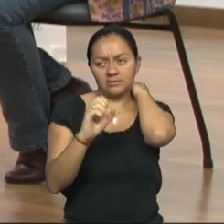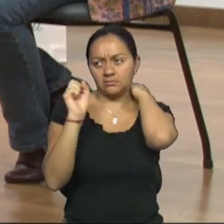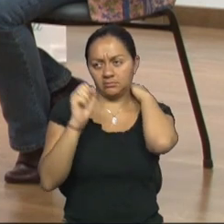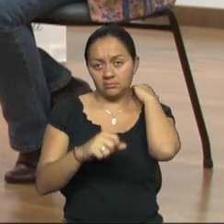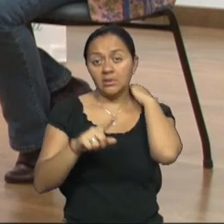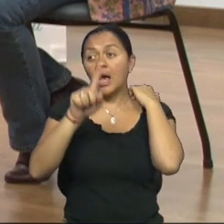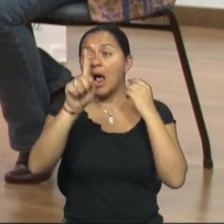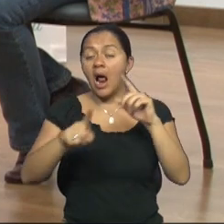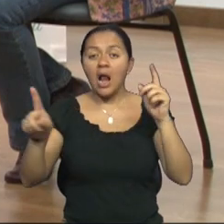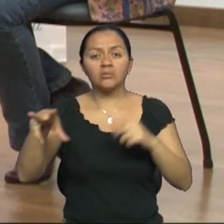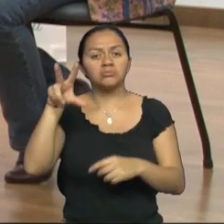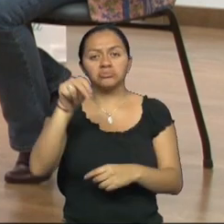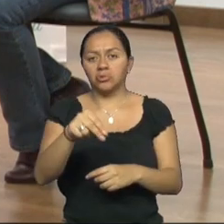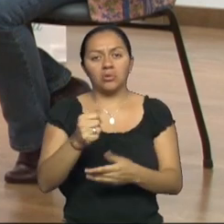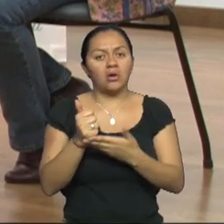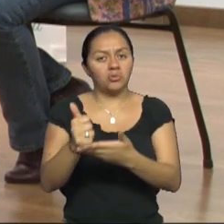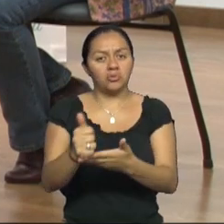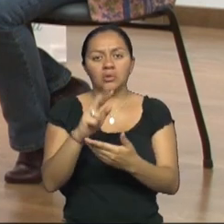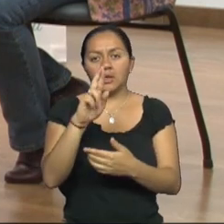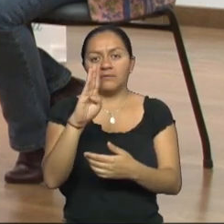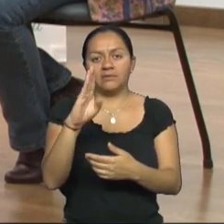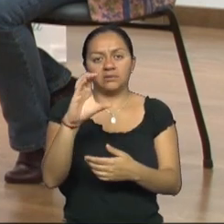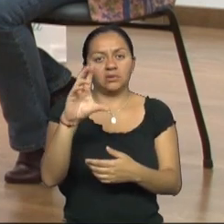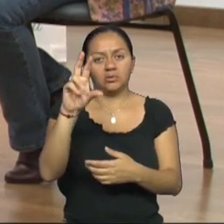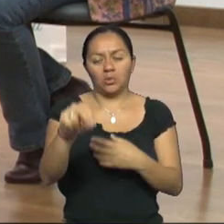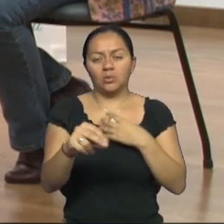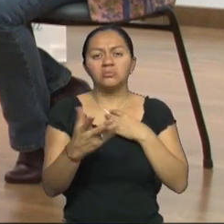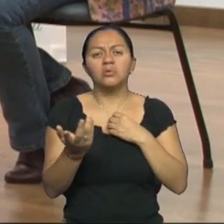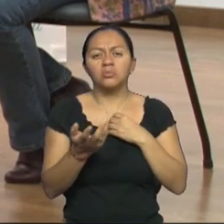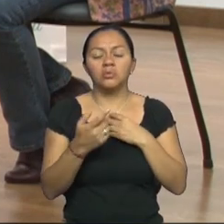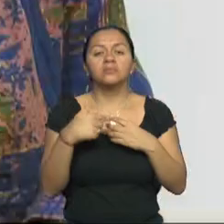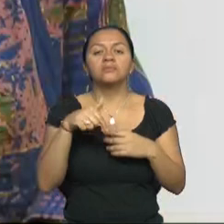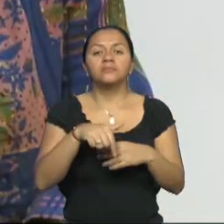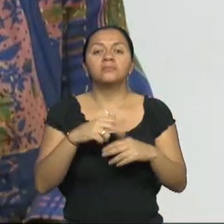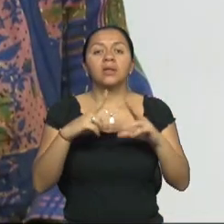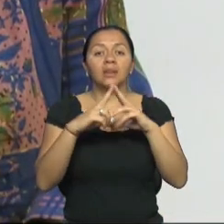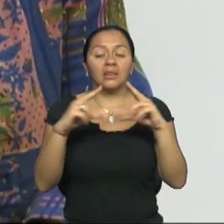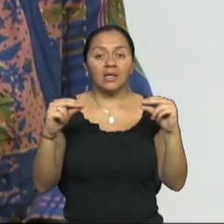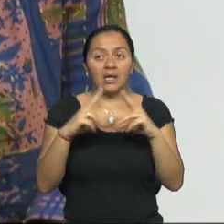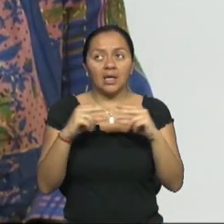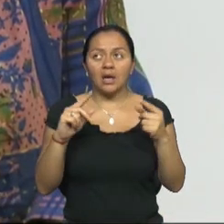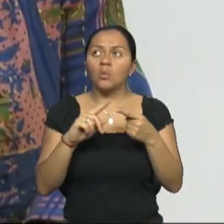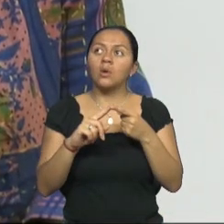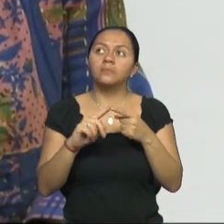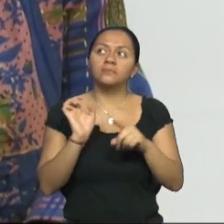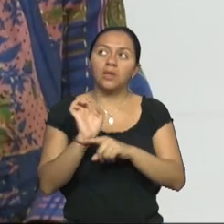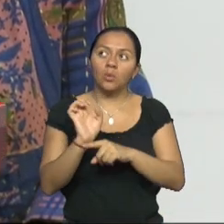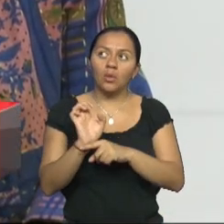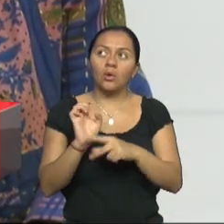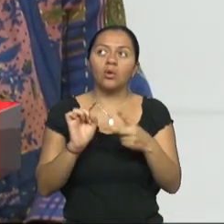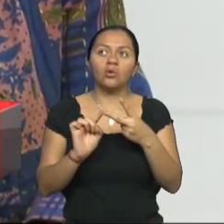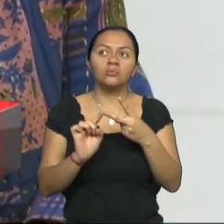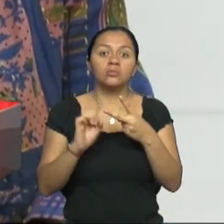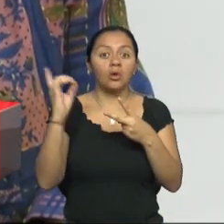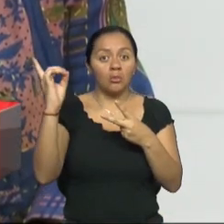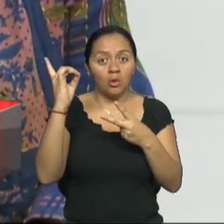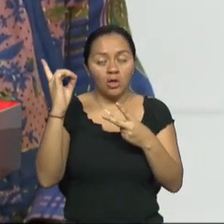que apoyen o ayuden a impulsar el EDBC? Bueno, exactamente en Nicaragua, en Ecuador y también ahorita en